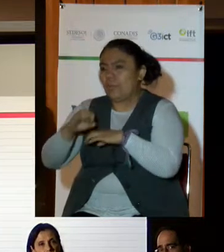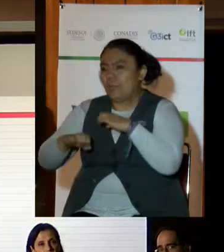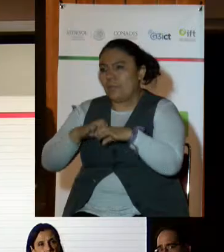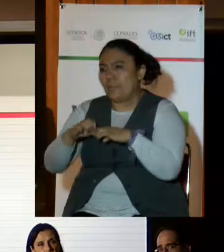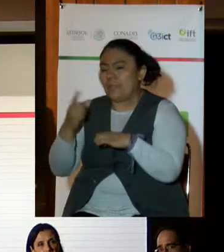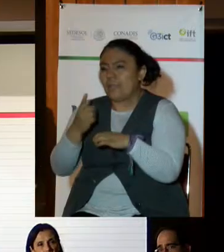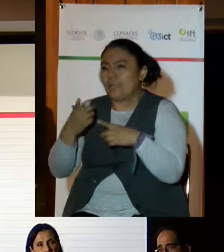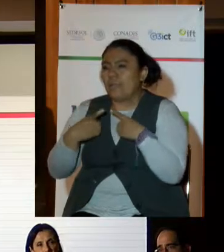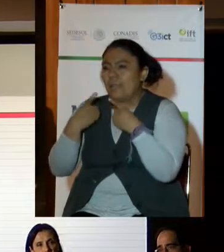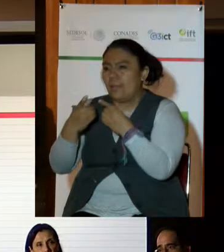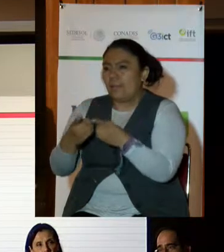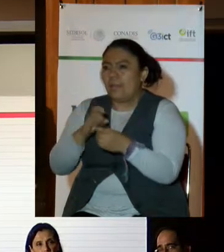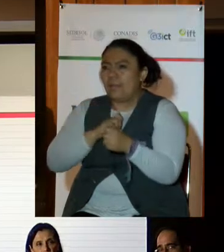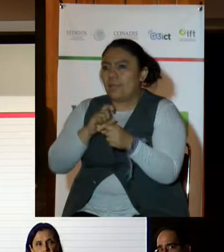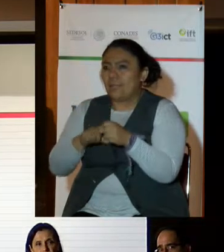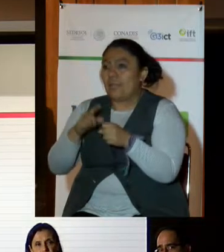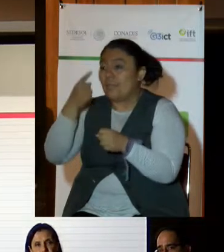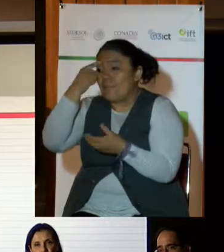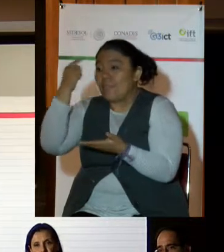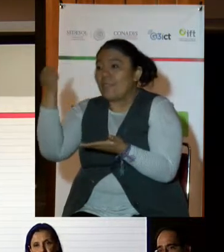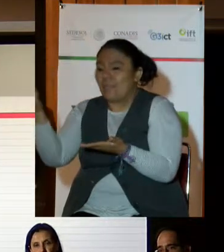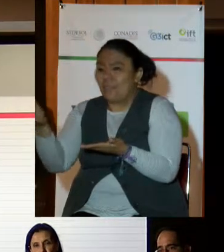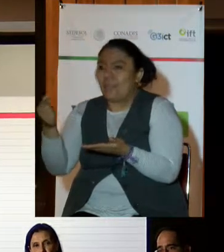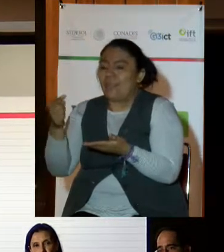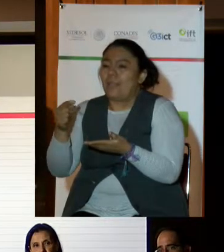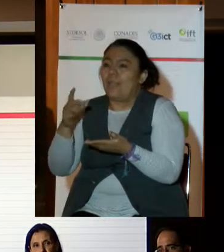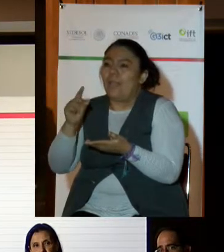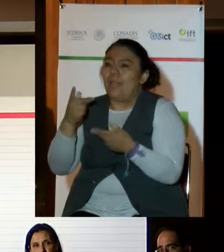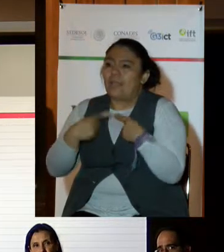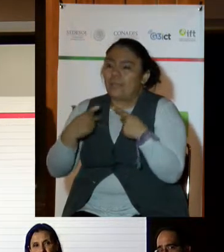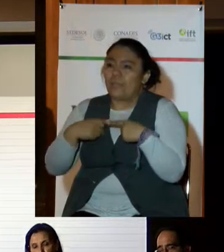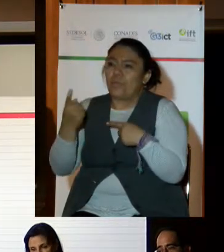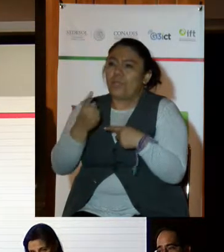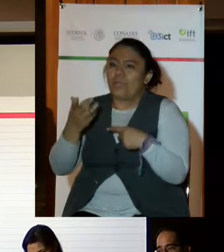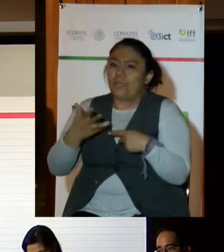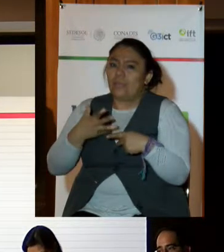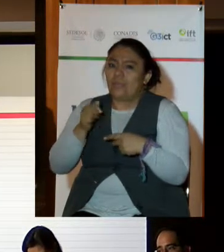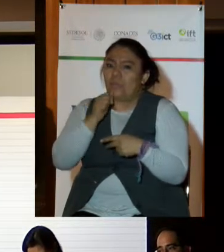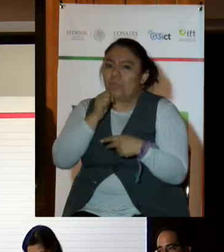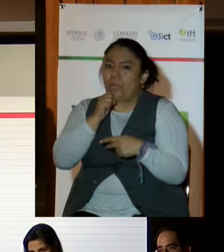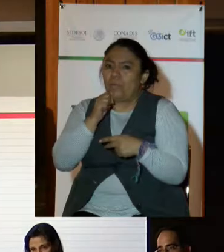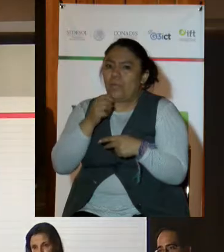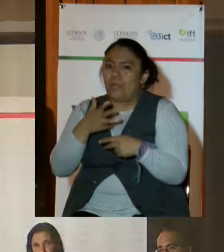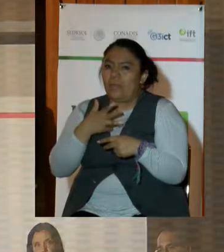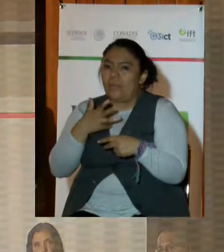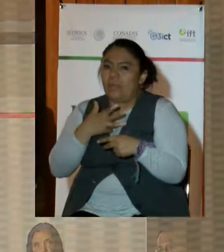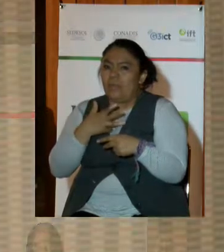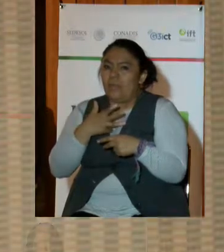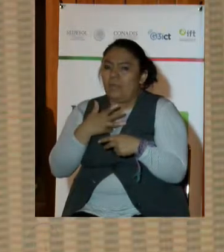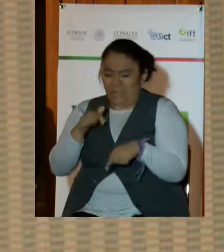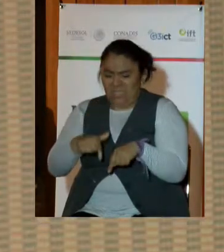la información que hay en internet y que en los lineamientos, ojalá que en los comentarios que hicimos se vean